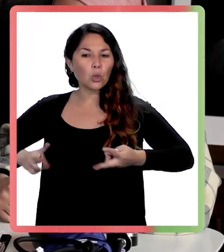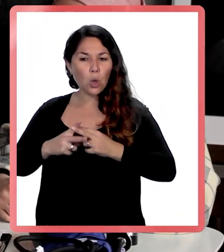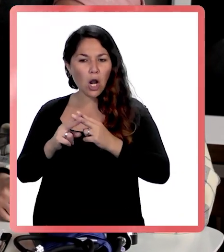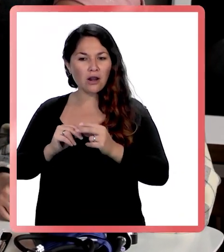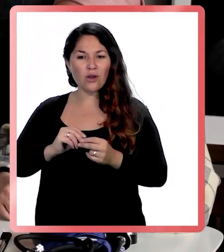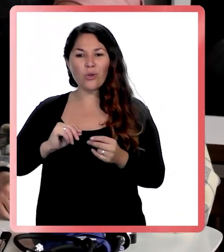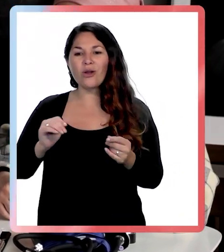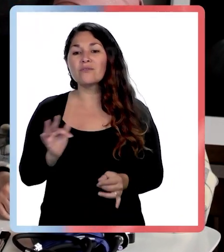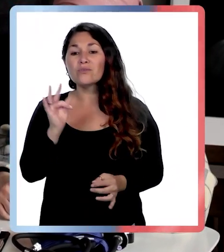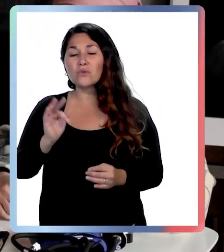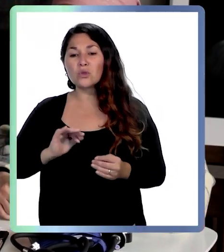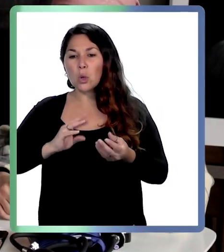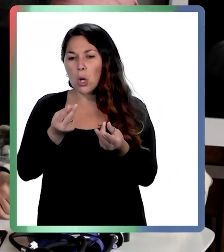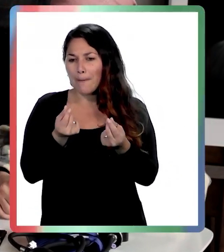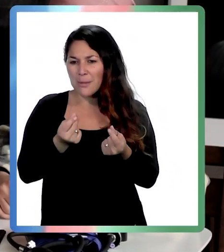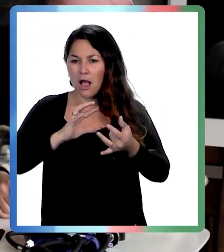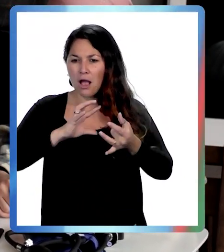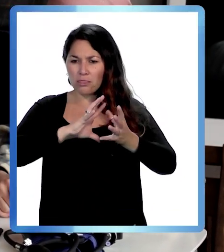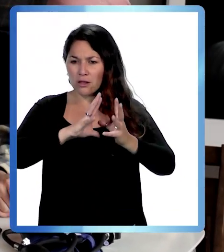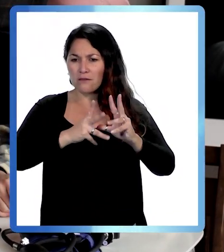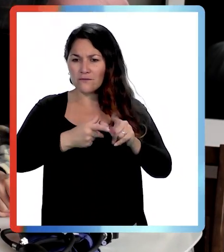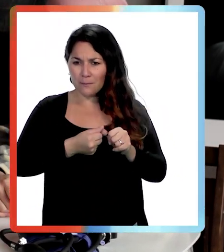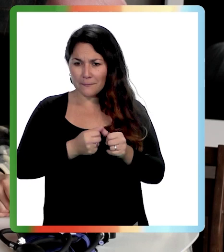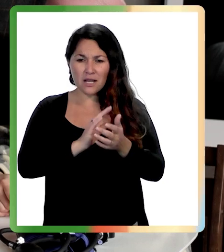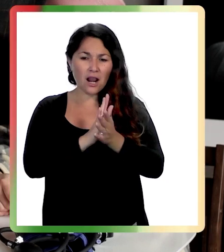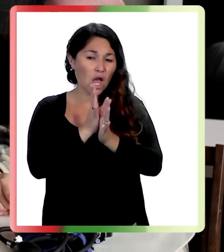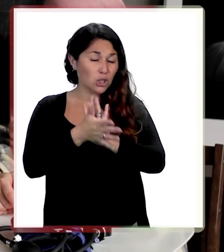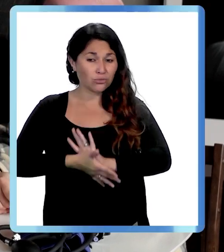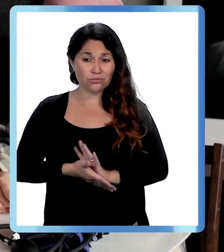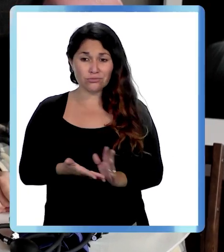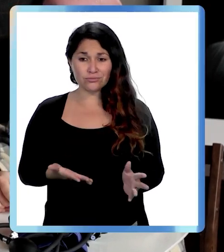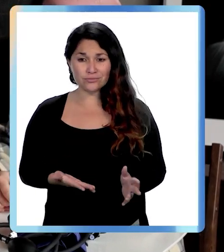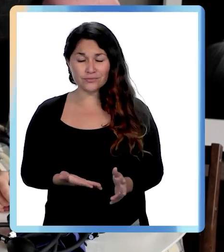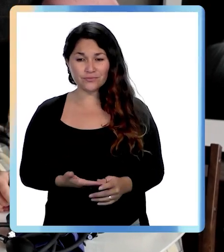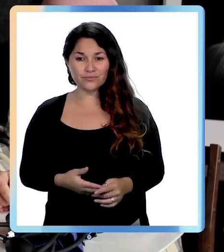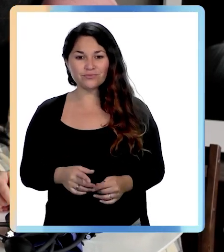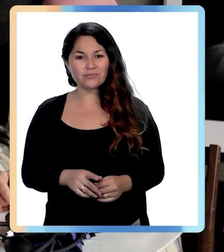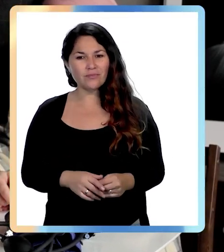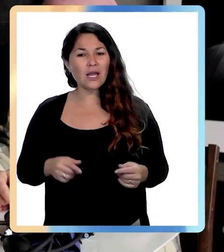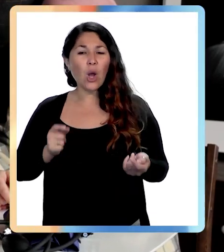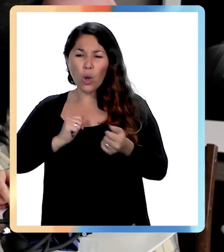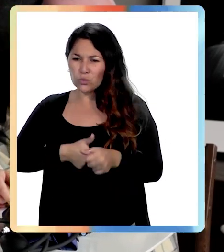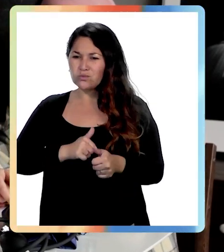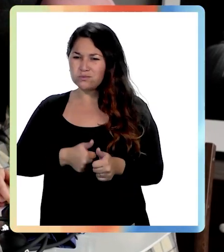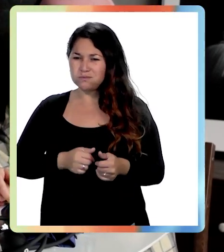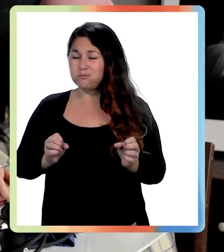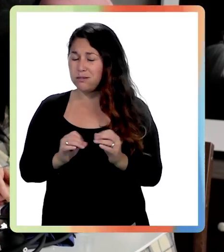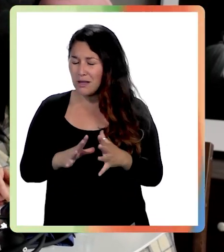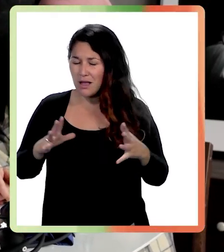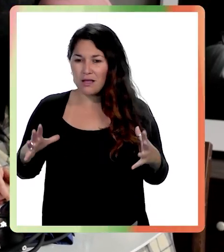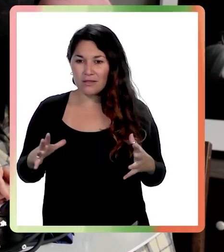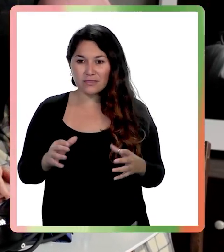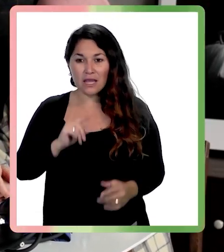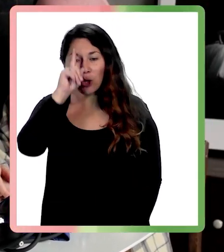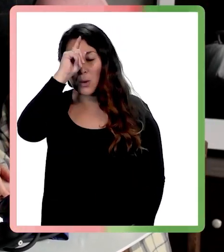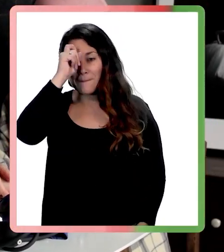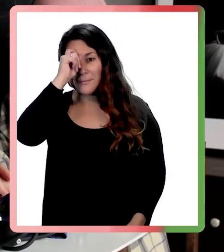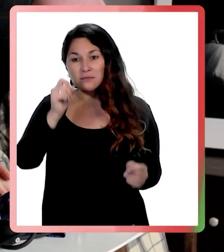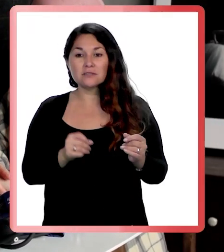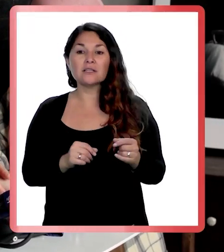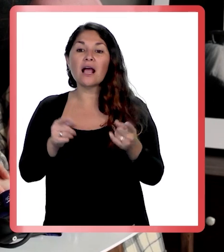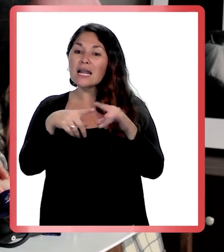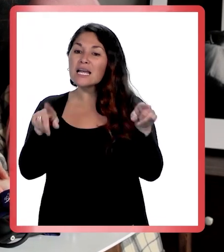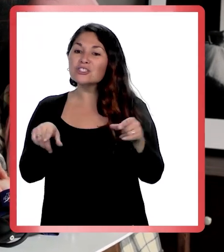familia, su vida económica, su seguridad económica, etcétera. Entonces, es un tremendo desafío para los hospitales y los